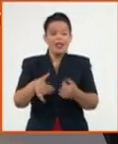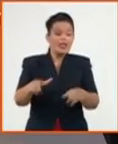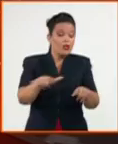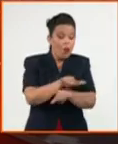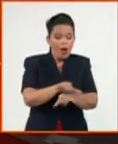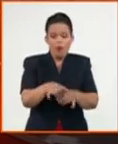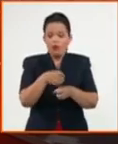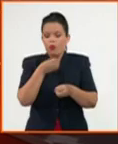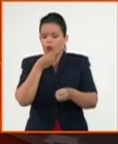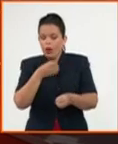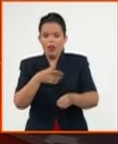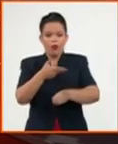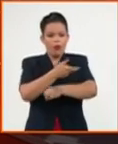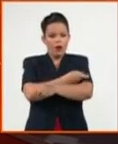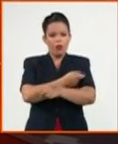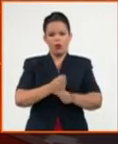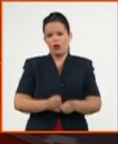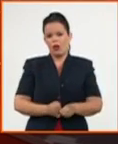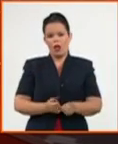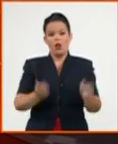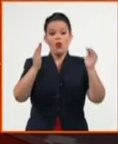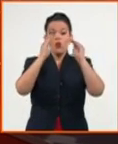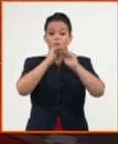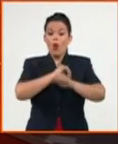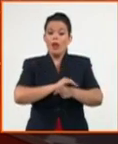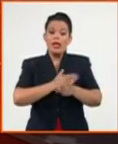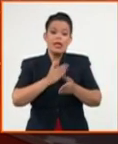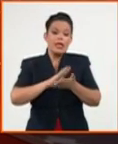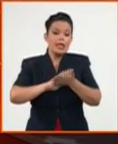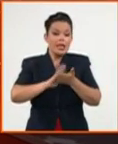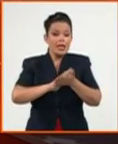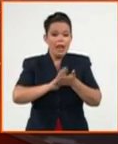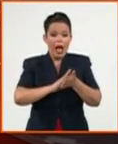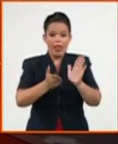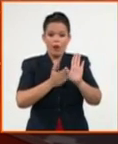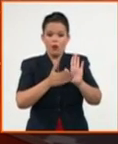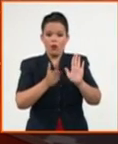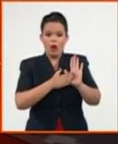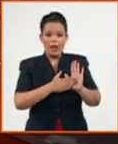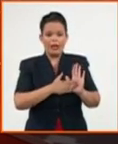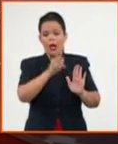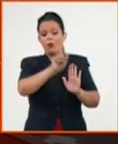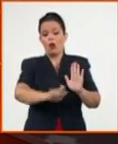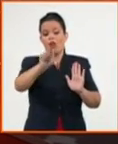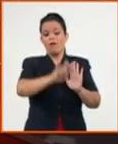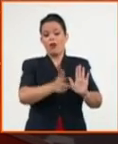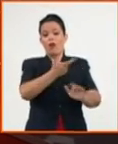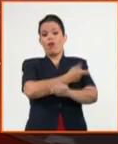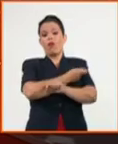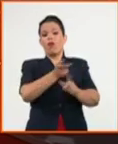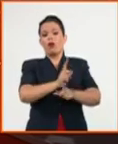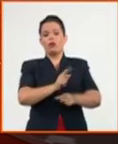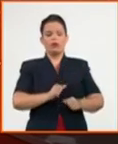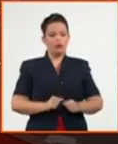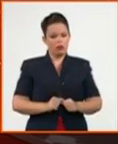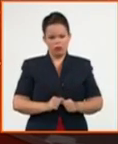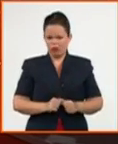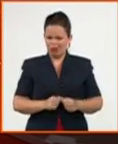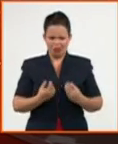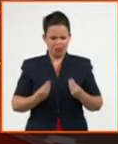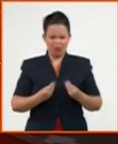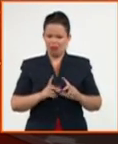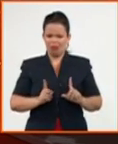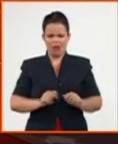no existe ninguna contraindicación ahora bien quienes si nos vamos a vacunar tampoco en este momento lo haremos